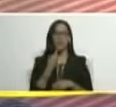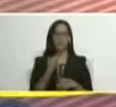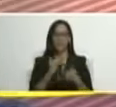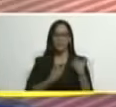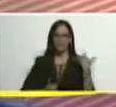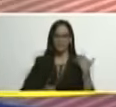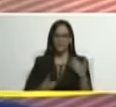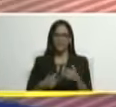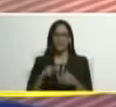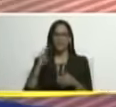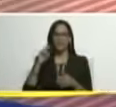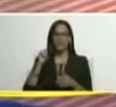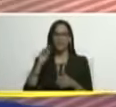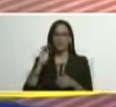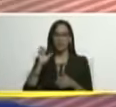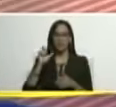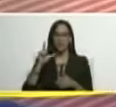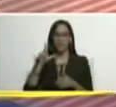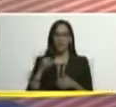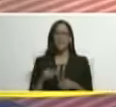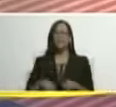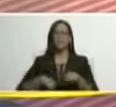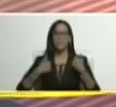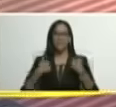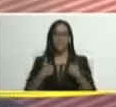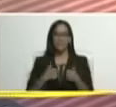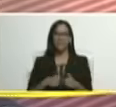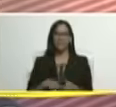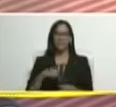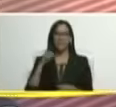presidente Rafael Tellechea, en más de